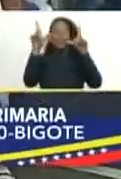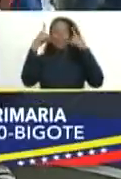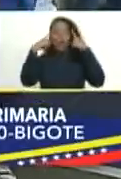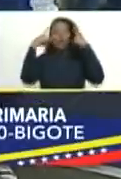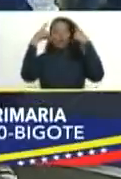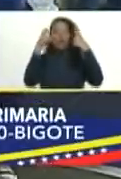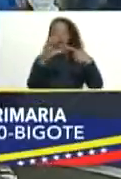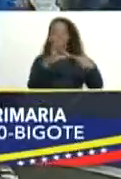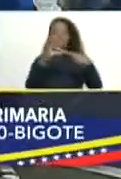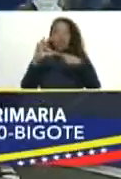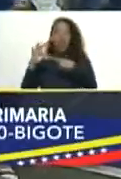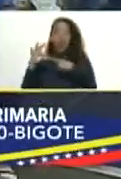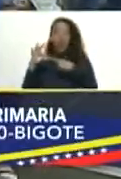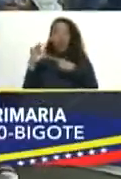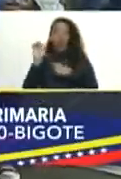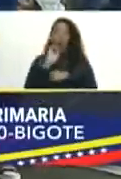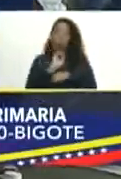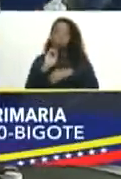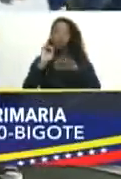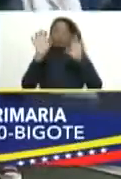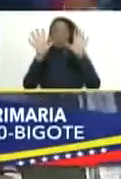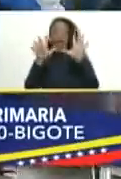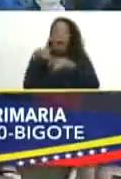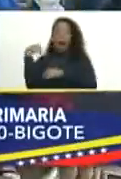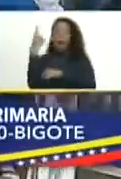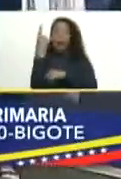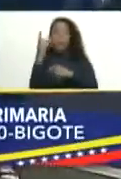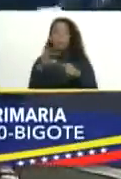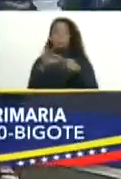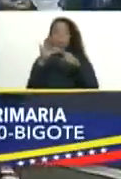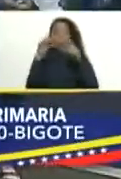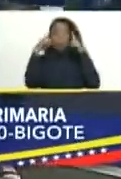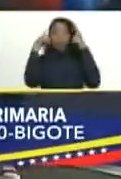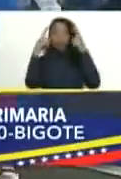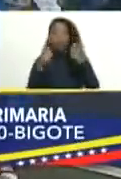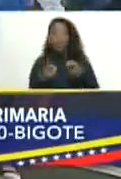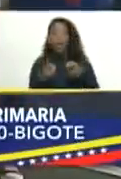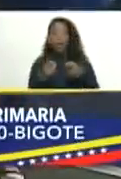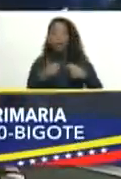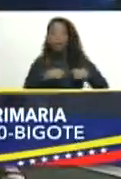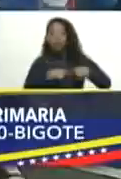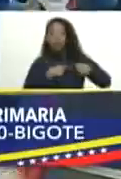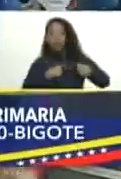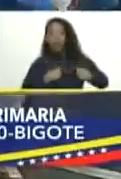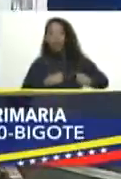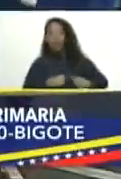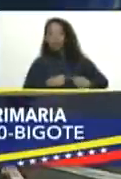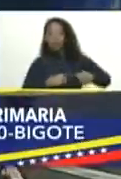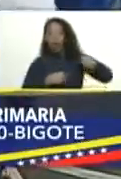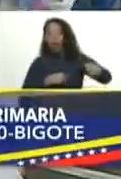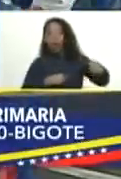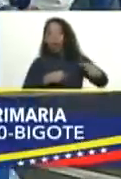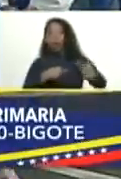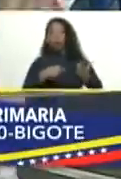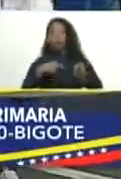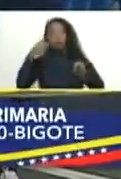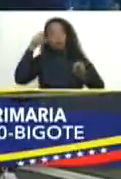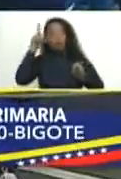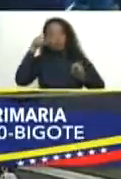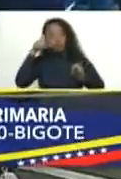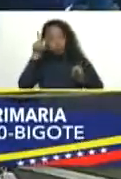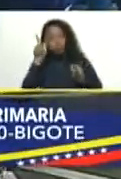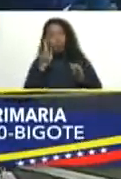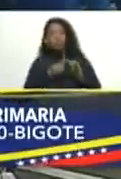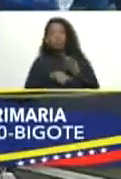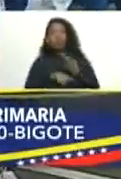especialidades o 10 ambulancias con especialidades cardiológicas, urológicas, geriátricas,